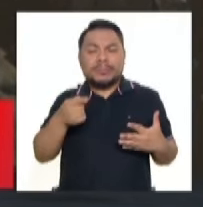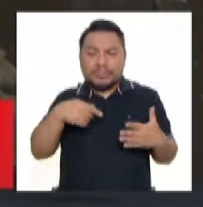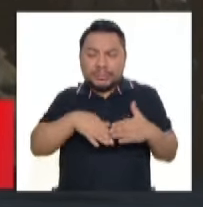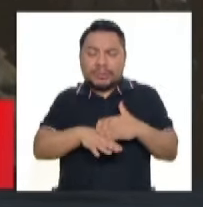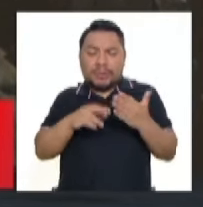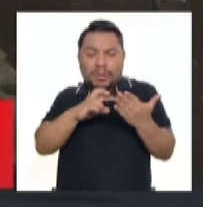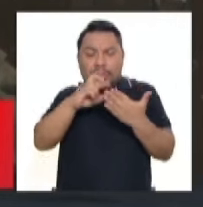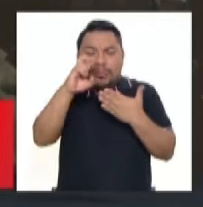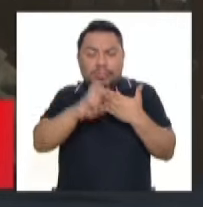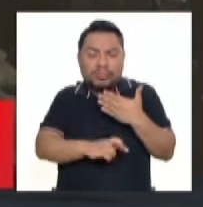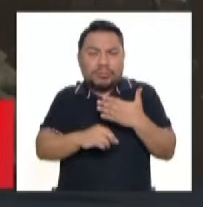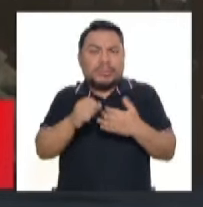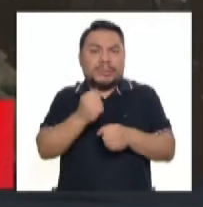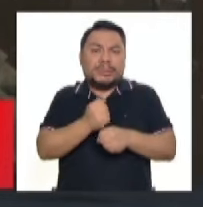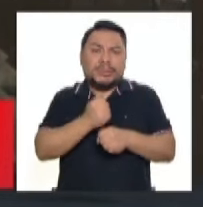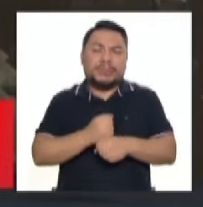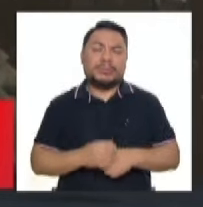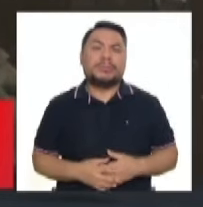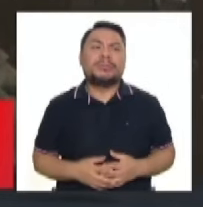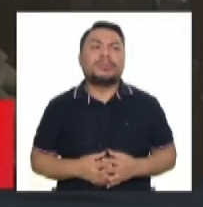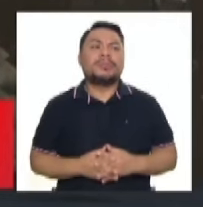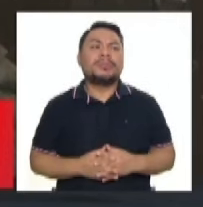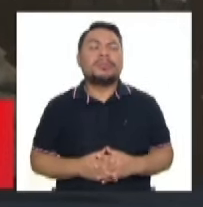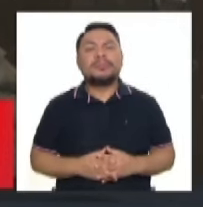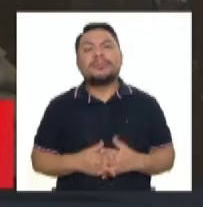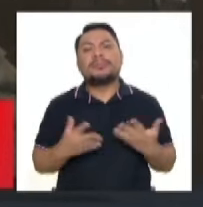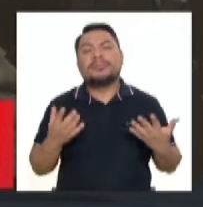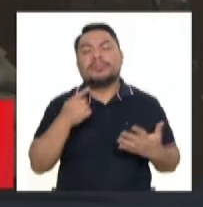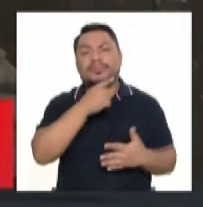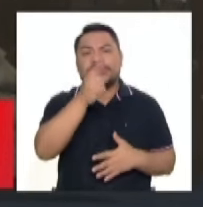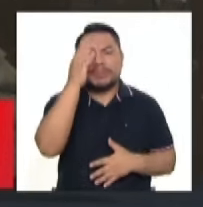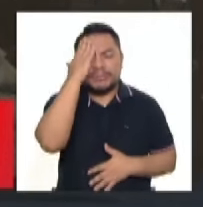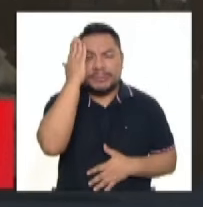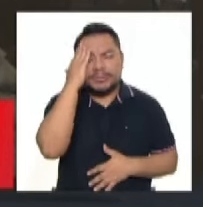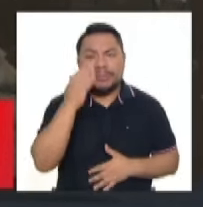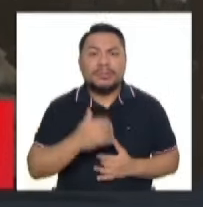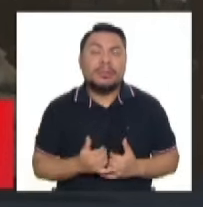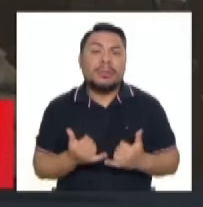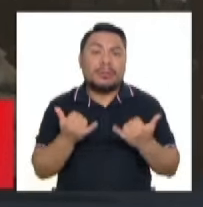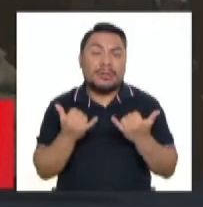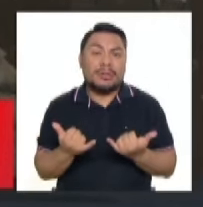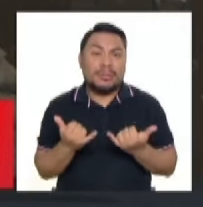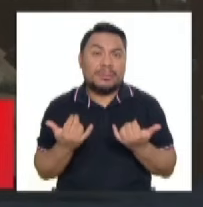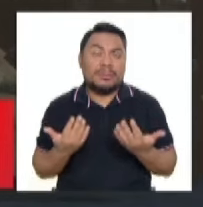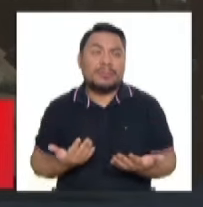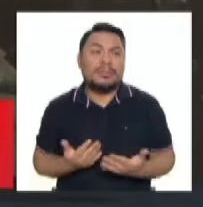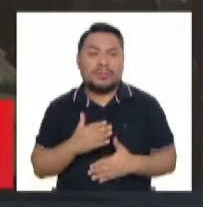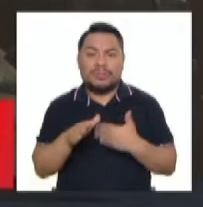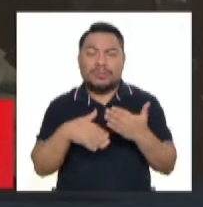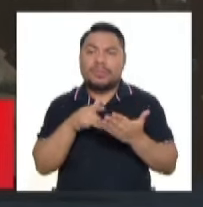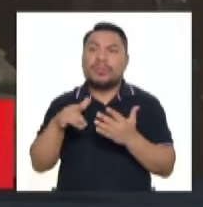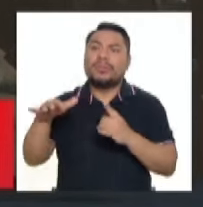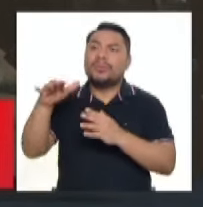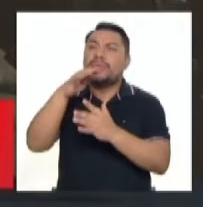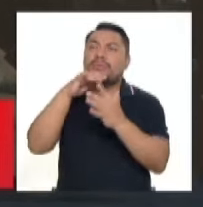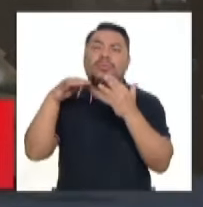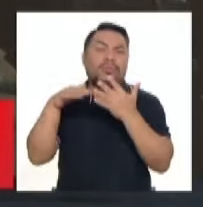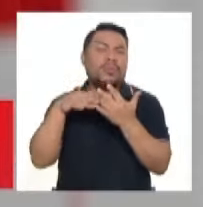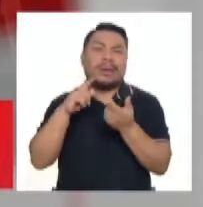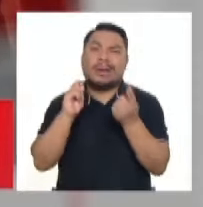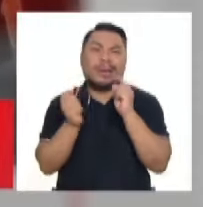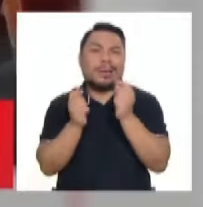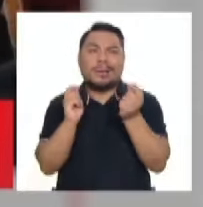de un programa de operaciones. Pero como usted sabe, ahora las condiciones meteorológicas son bastante